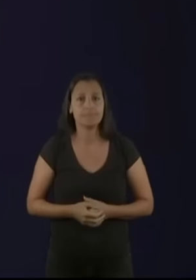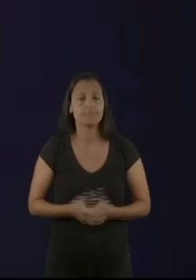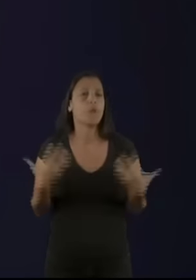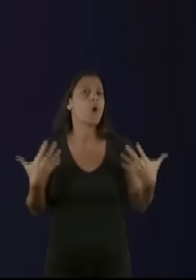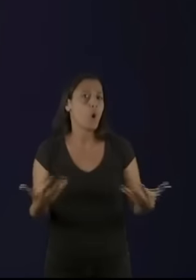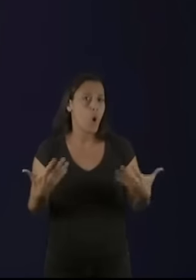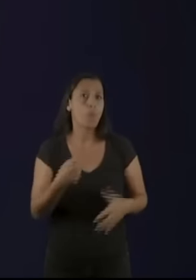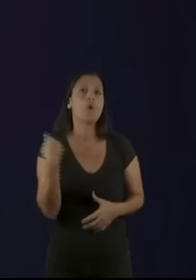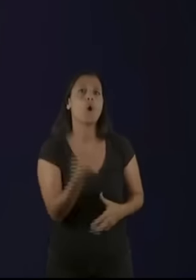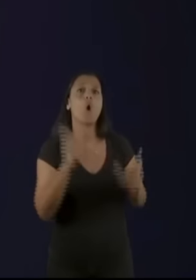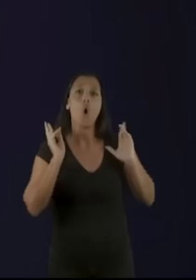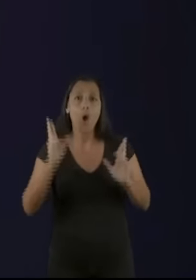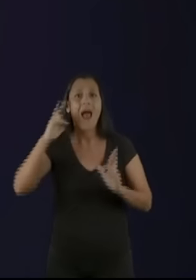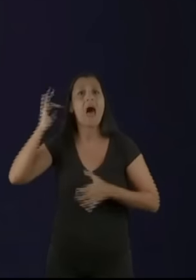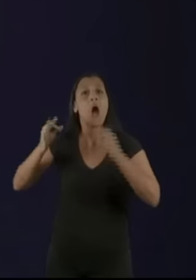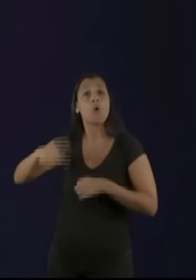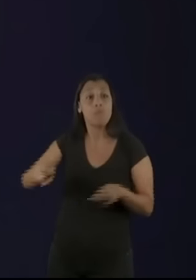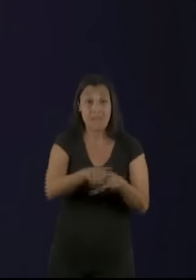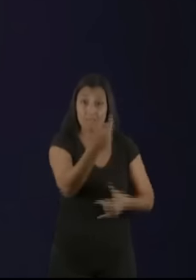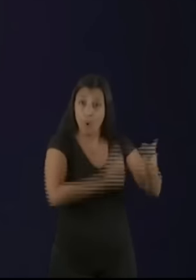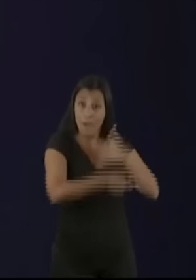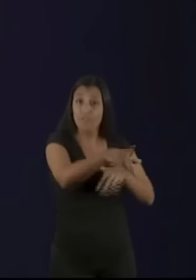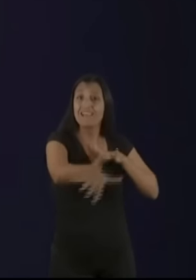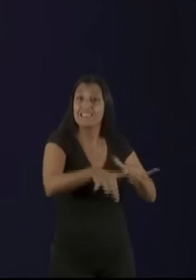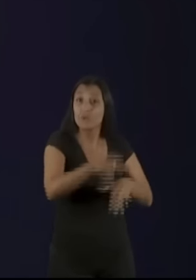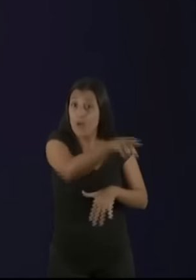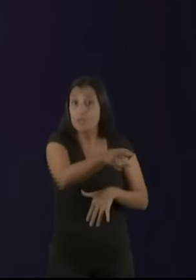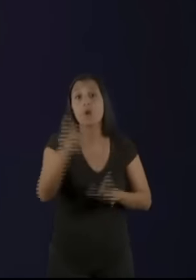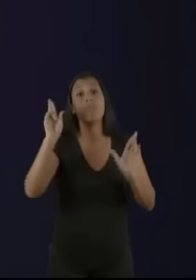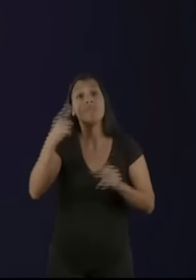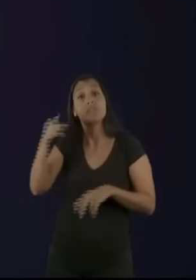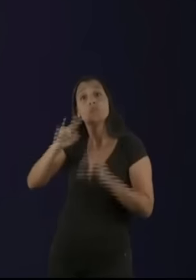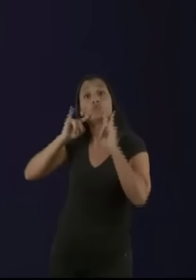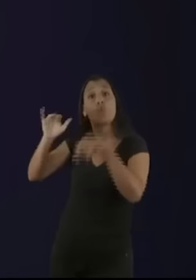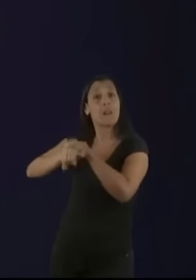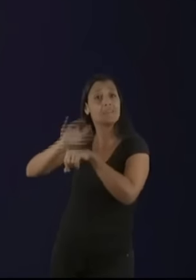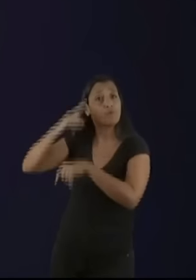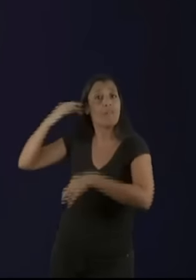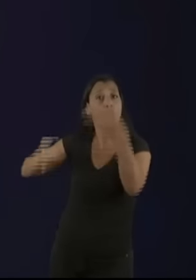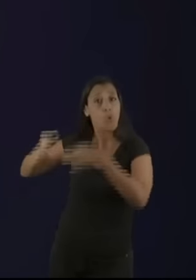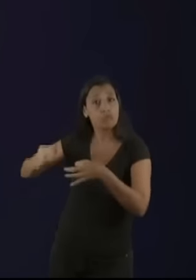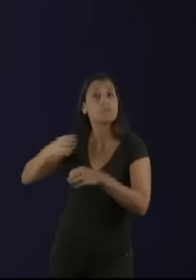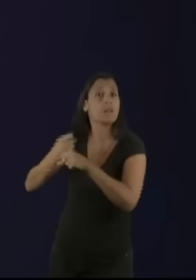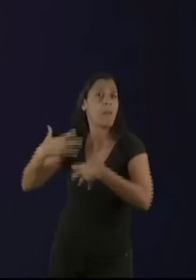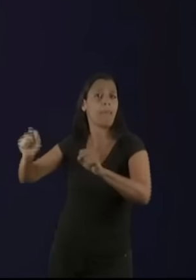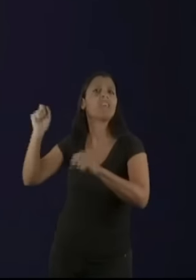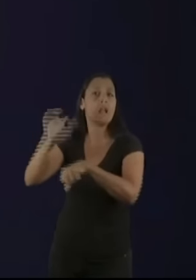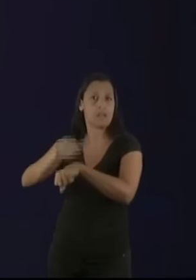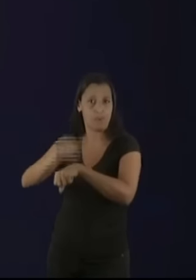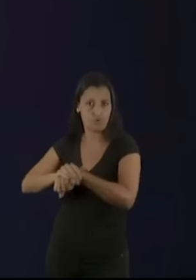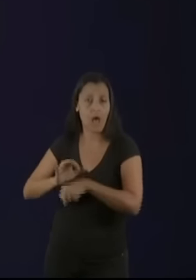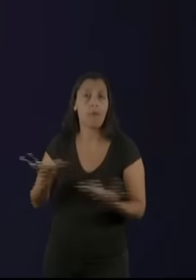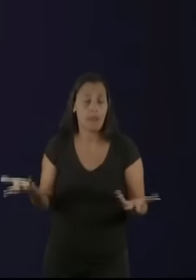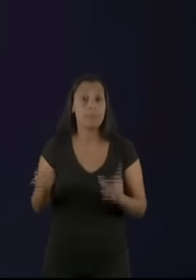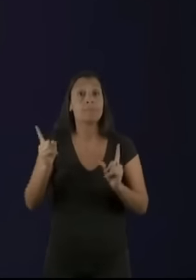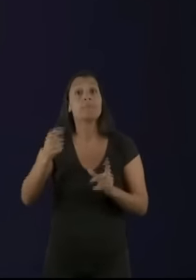supuesto que Esperamos que la justicia en el caso que mencionaste Esperamos que justicia avance y que se dé con con el esclarecimiento y en tal caso con que los